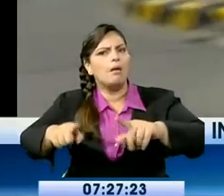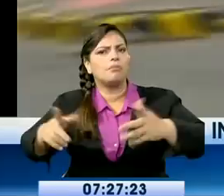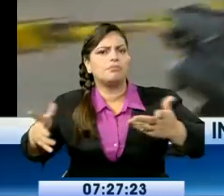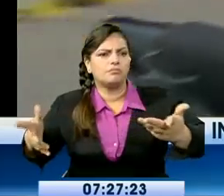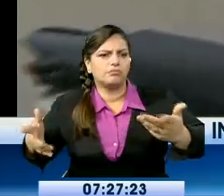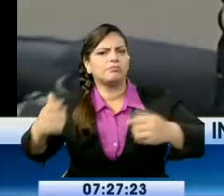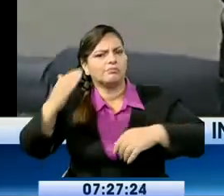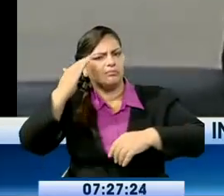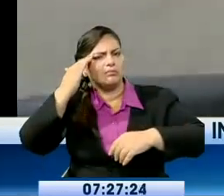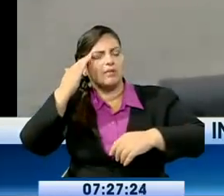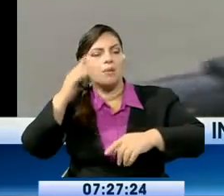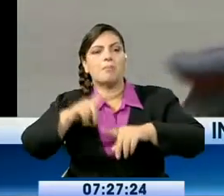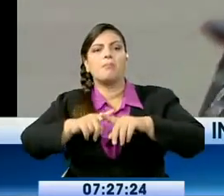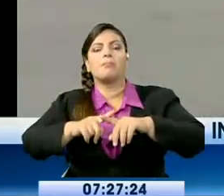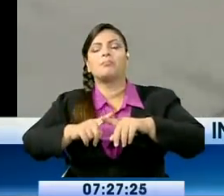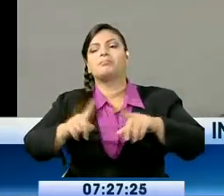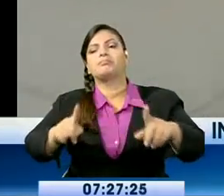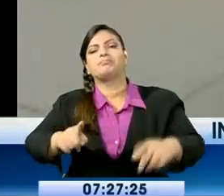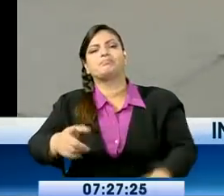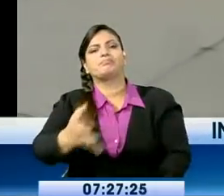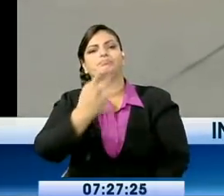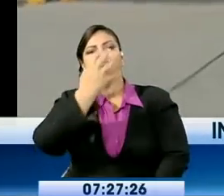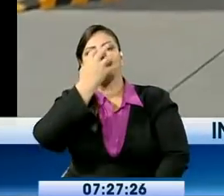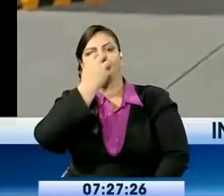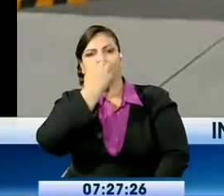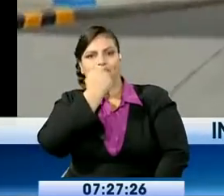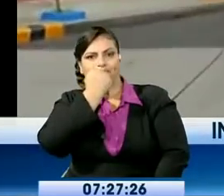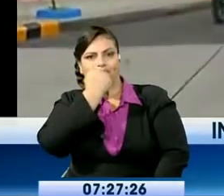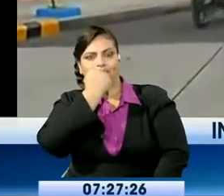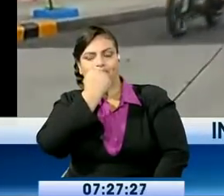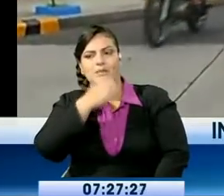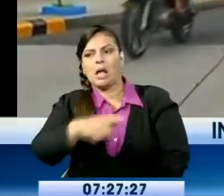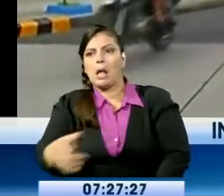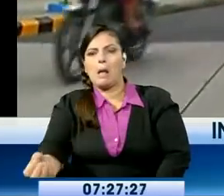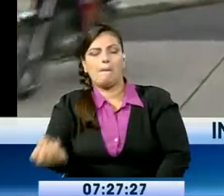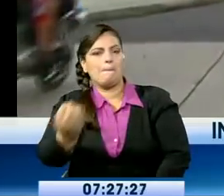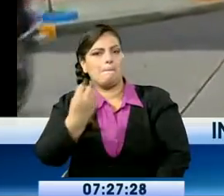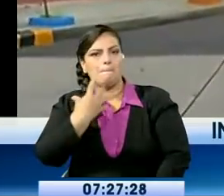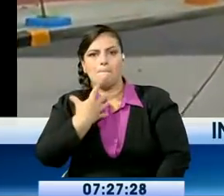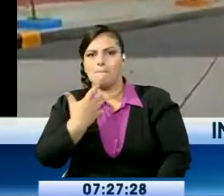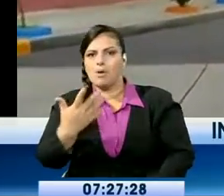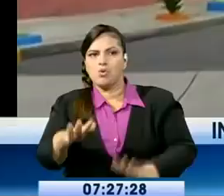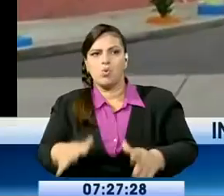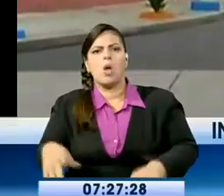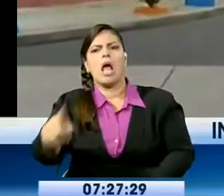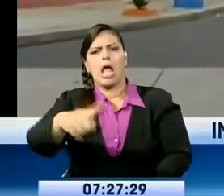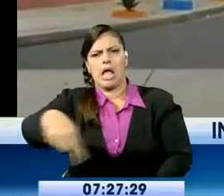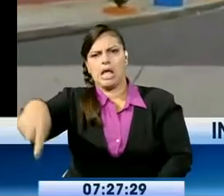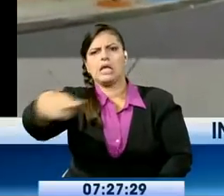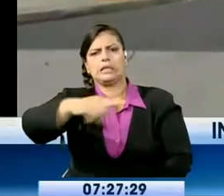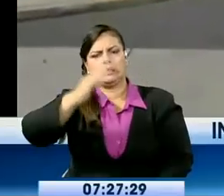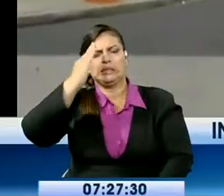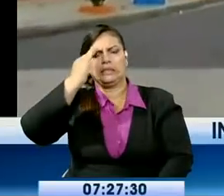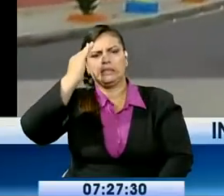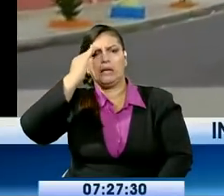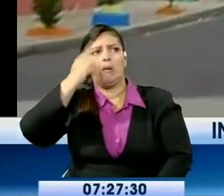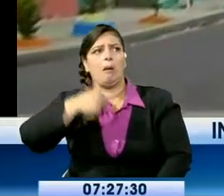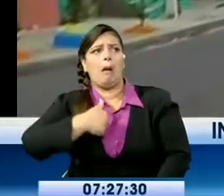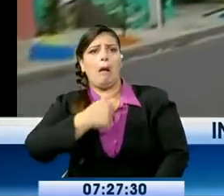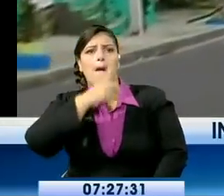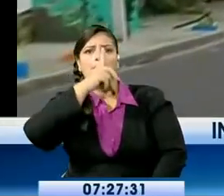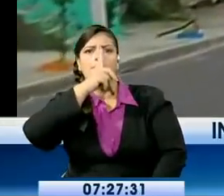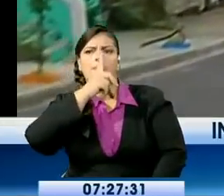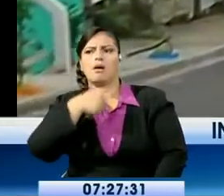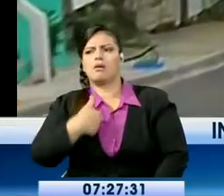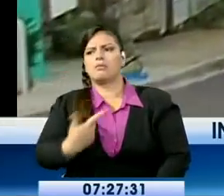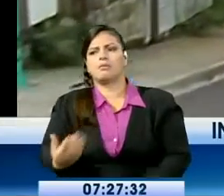no denunciar, pero vuelvo y repito, la policía está aquí presta para escuchar a través del 911